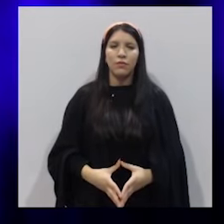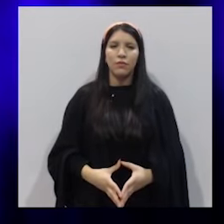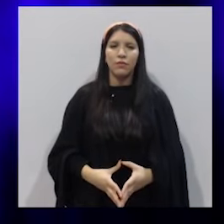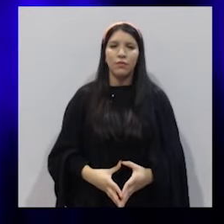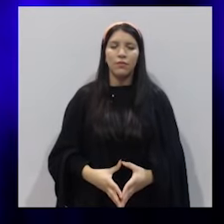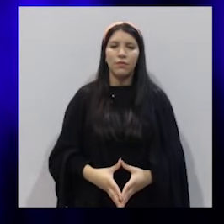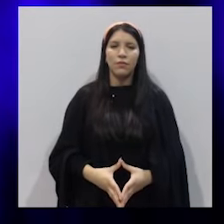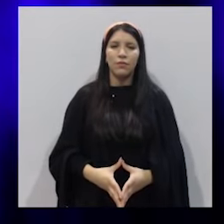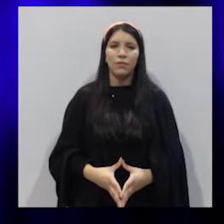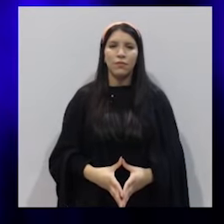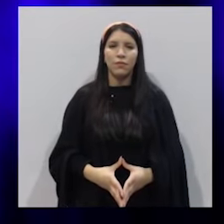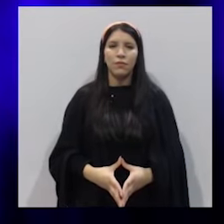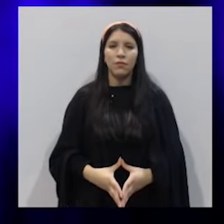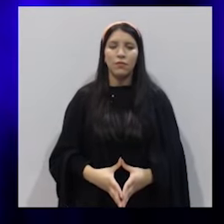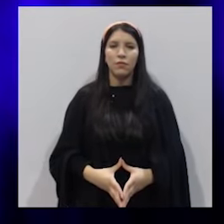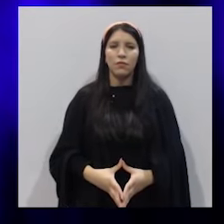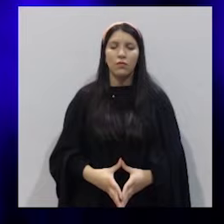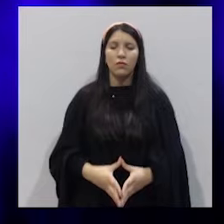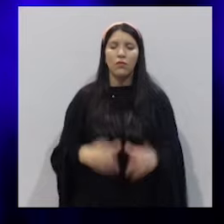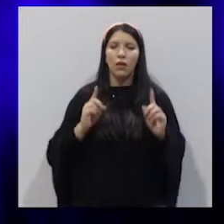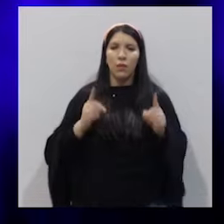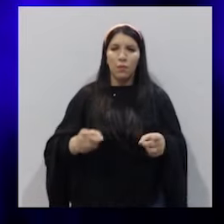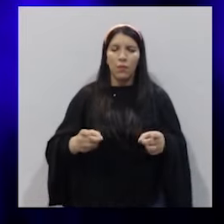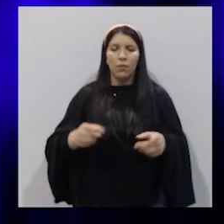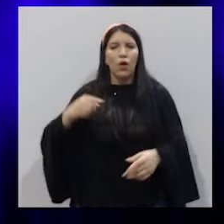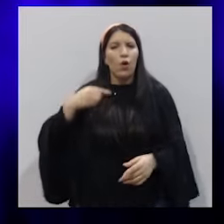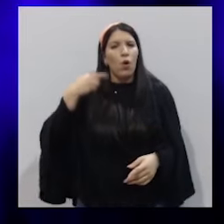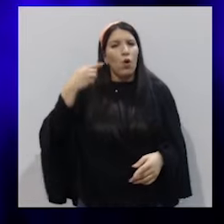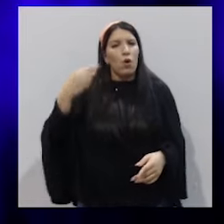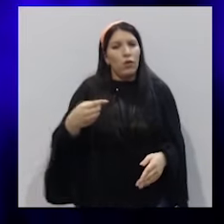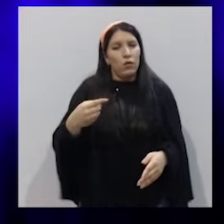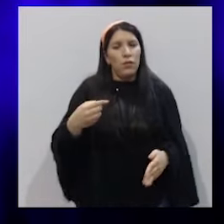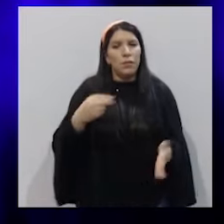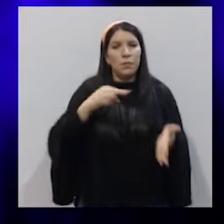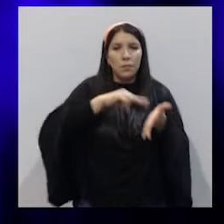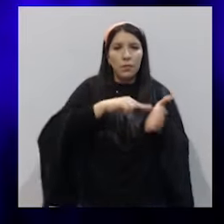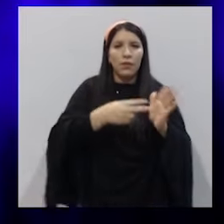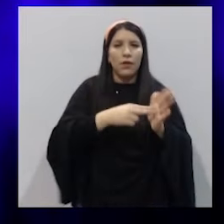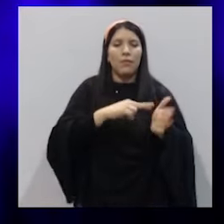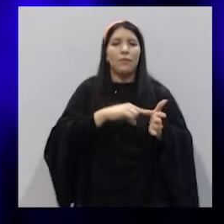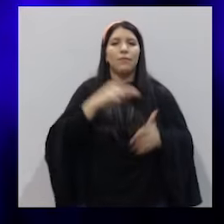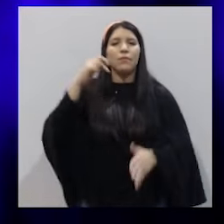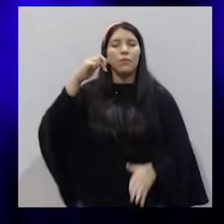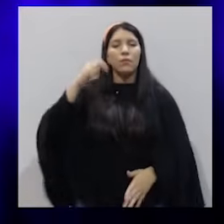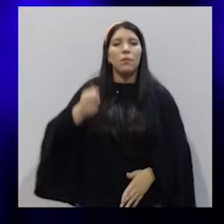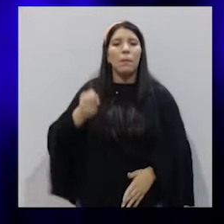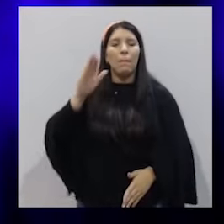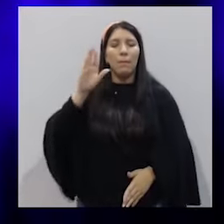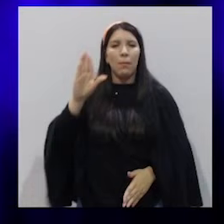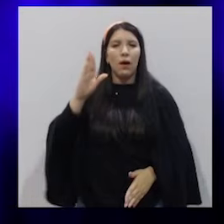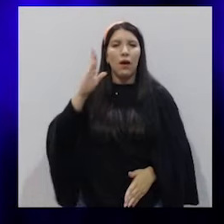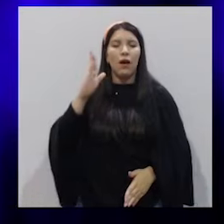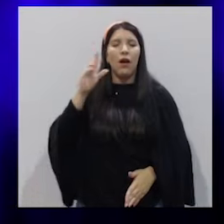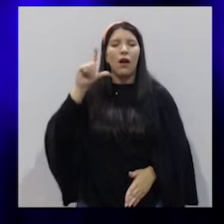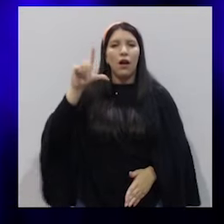que pablo trata de enseñarnos y trata de enseñar a la iglesia en corinto y es el peligro de